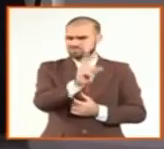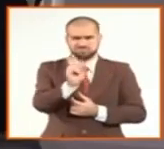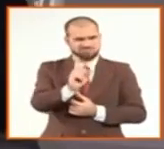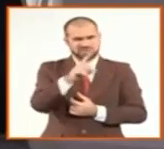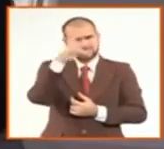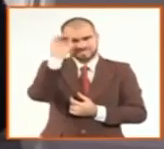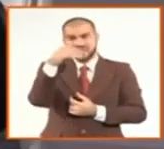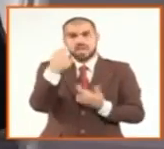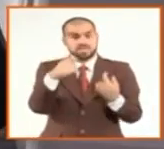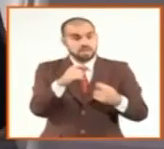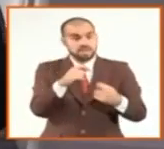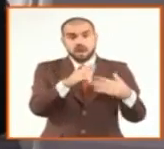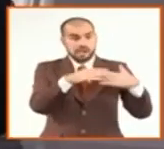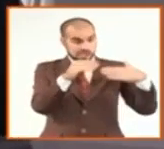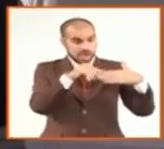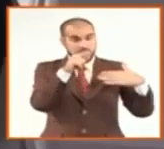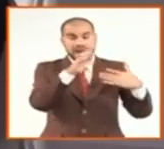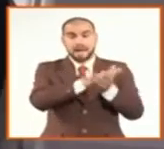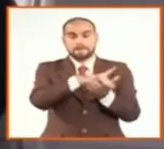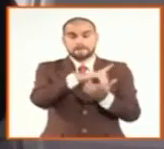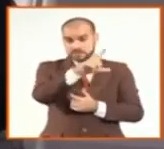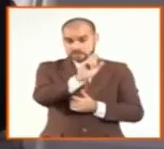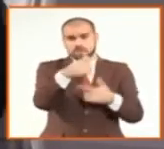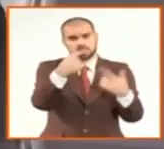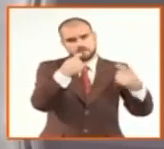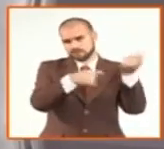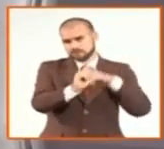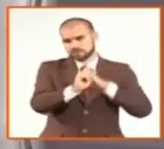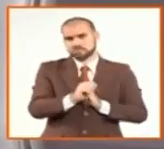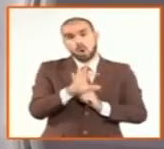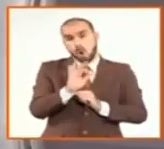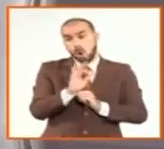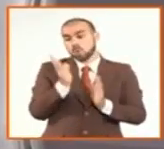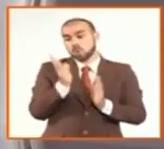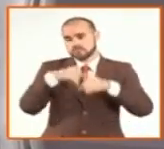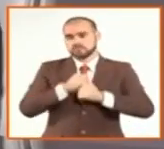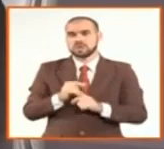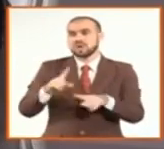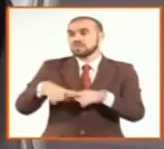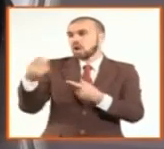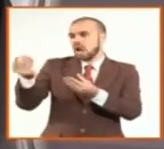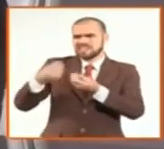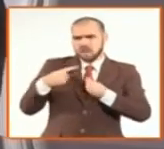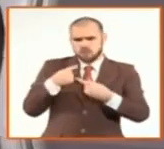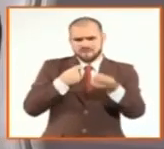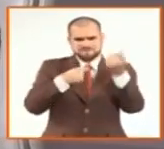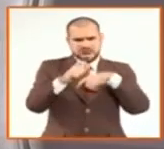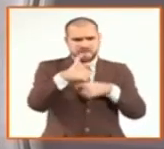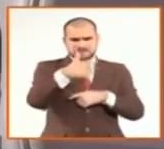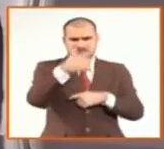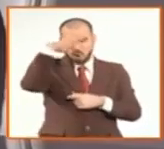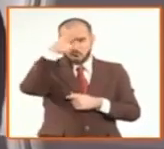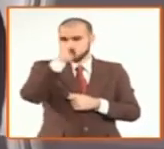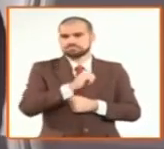en MLC o no lo tienes. Porque los proveedores no te lo van a seguir ofertando para que tú lo vendas en pesos, porque nosotros con